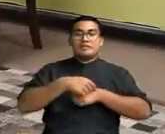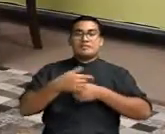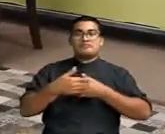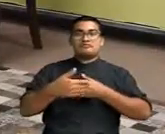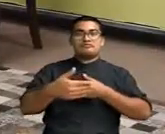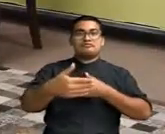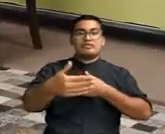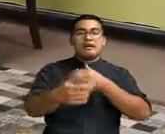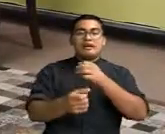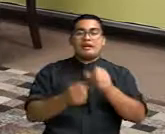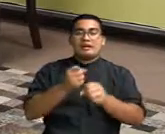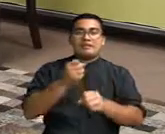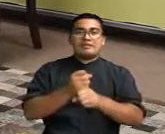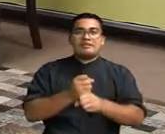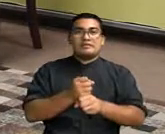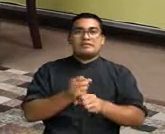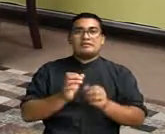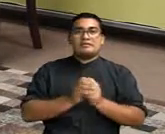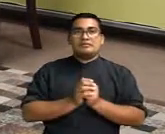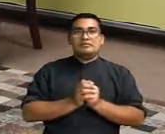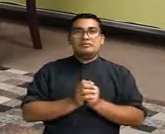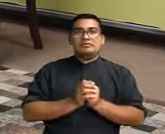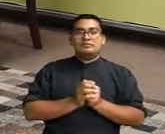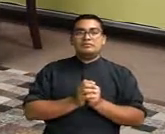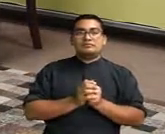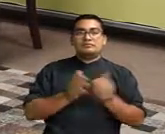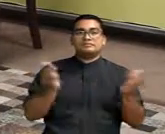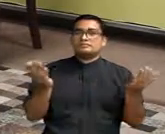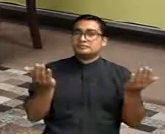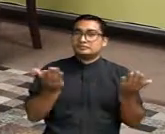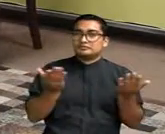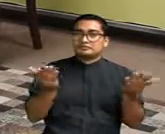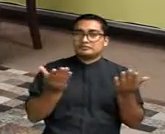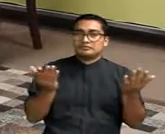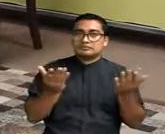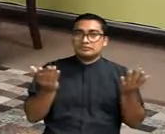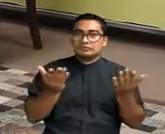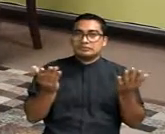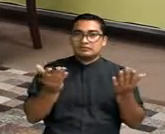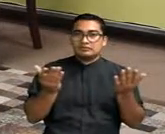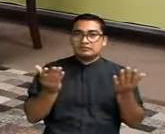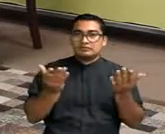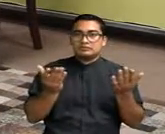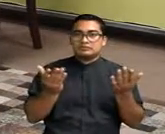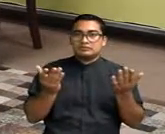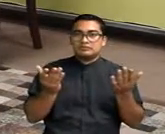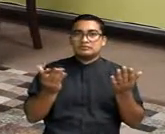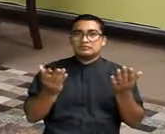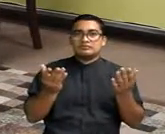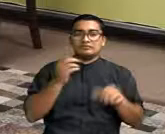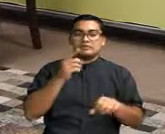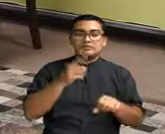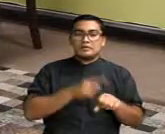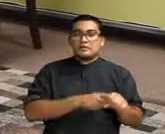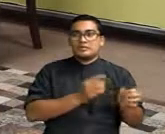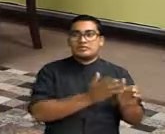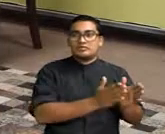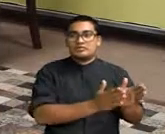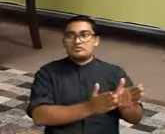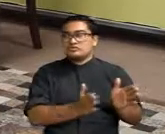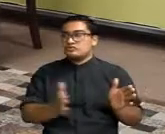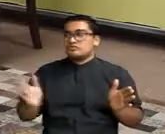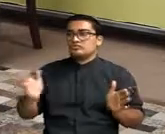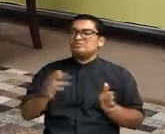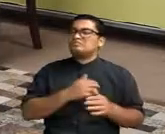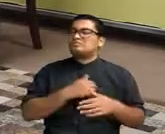puede presentar. No, la estación del periodo es más largo que el maníaco o el depresivo. Eso es